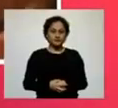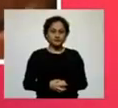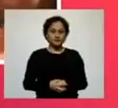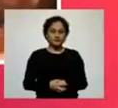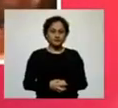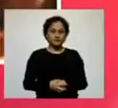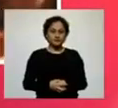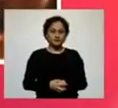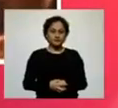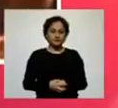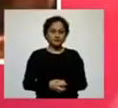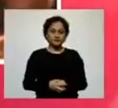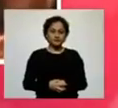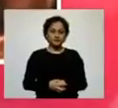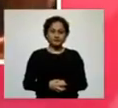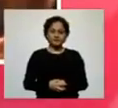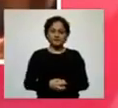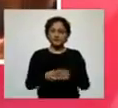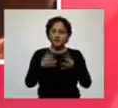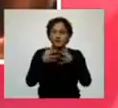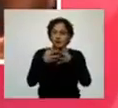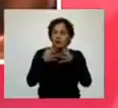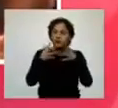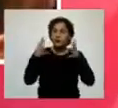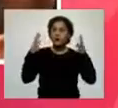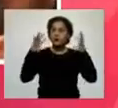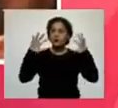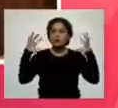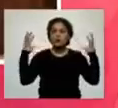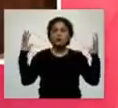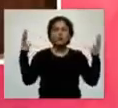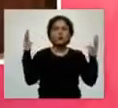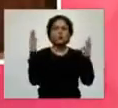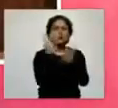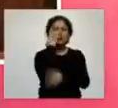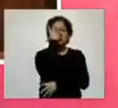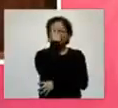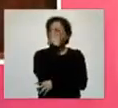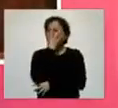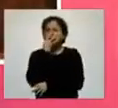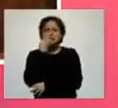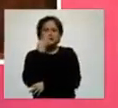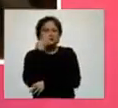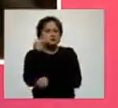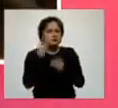¡Vaya! ¡Qué grande y hermosa es la colmena!